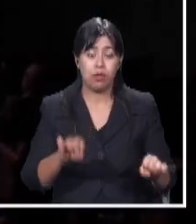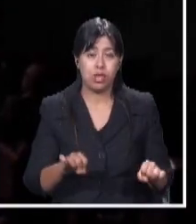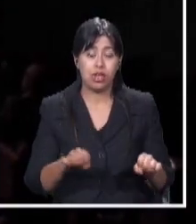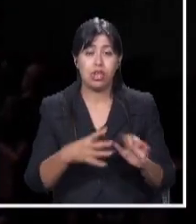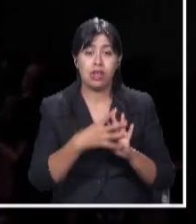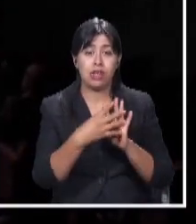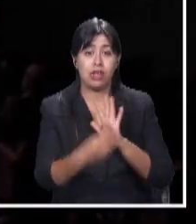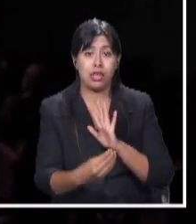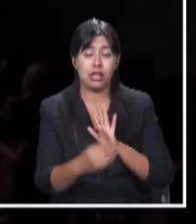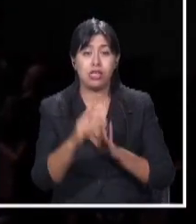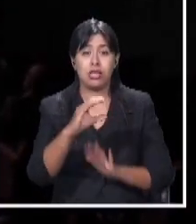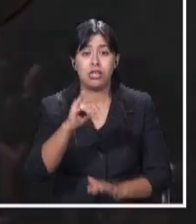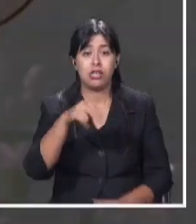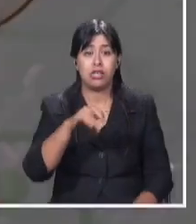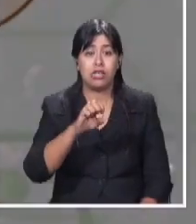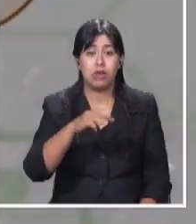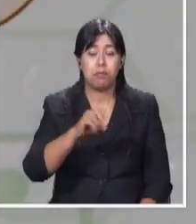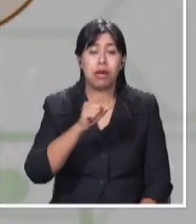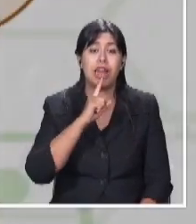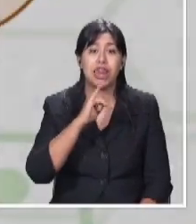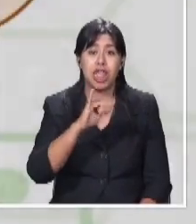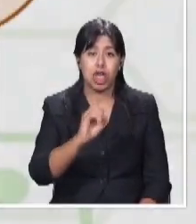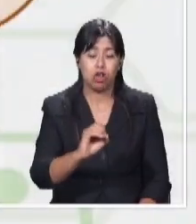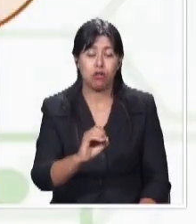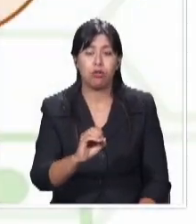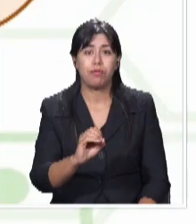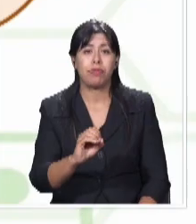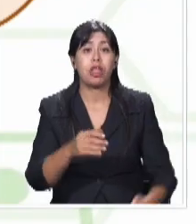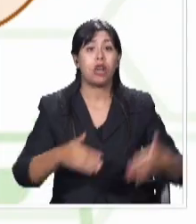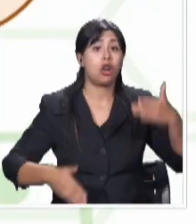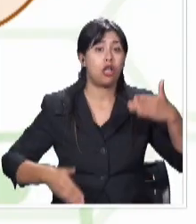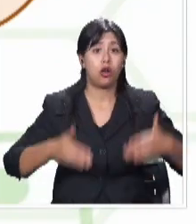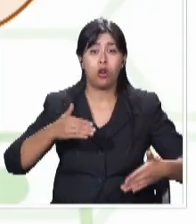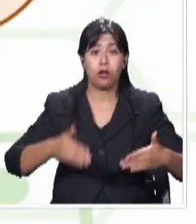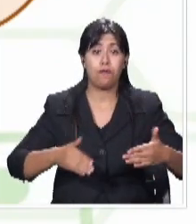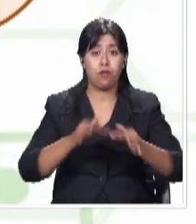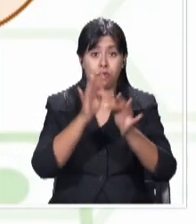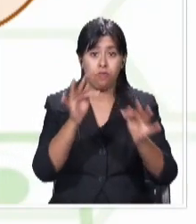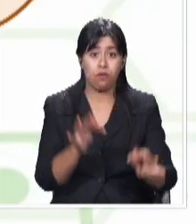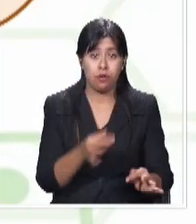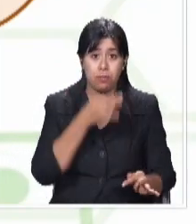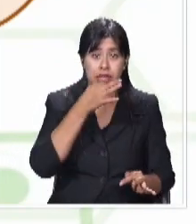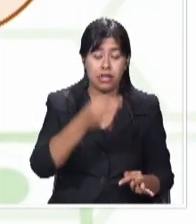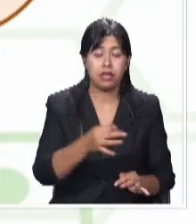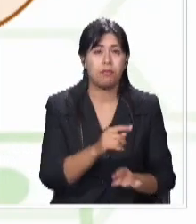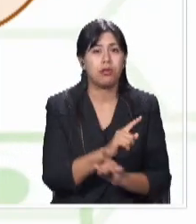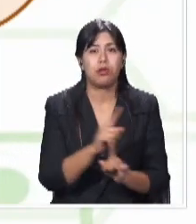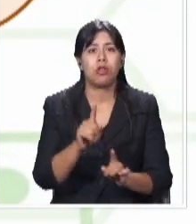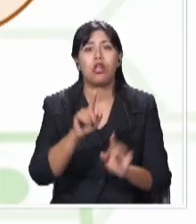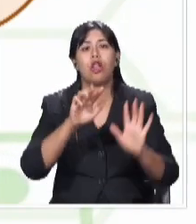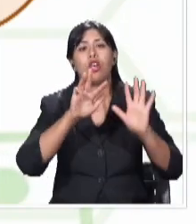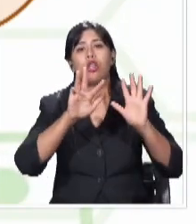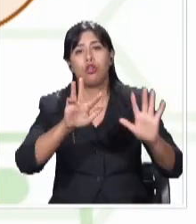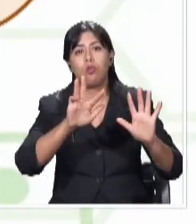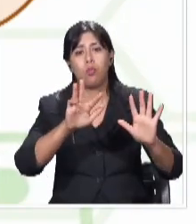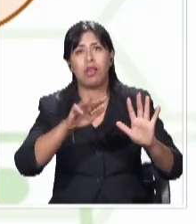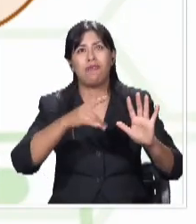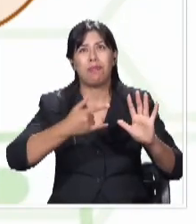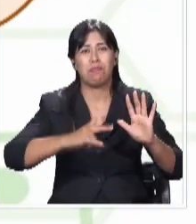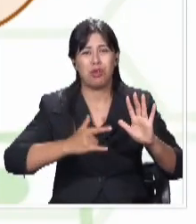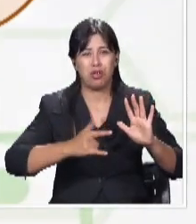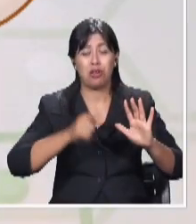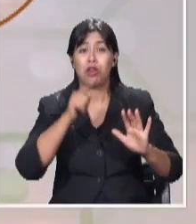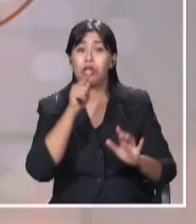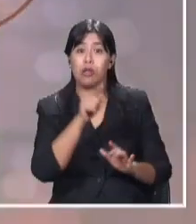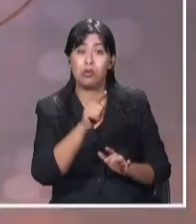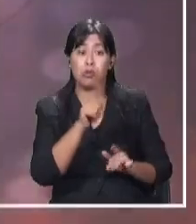que, ¿por qué no mejor hacemos que este robot no le decimos qué forma tiene? Le decimos solamente, tú tienes 9 motores. ¿Ya? Tu